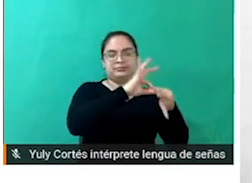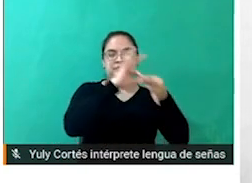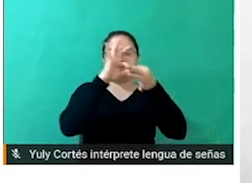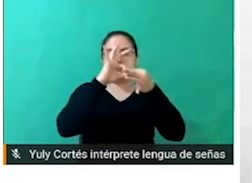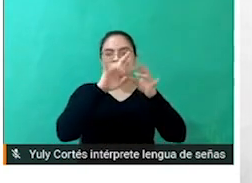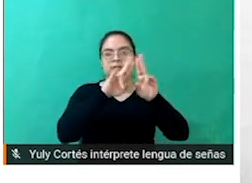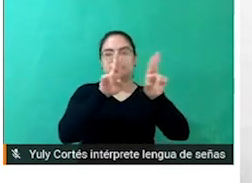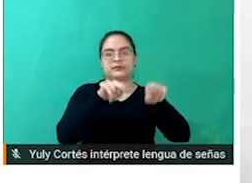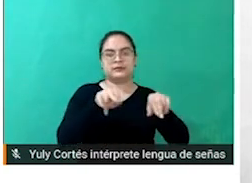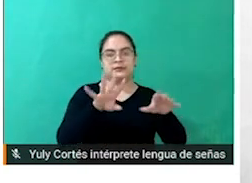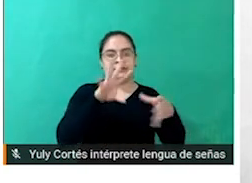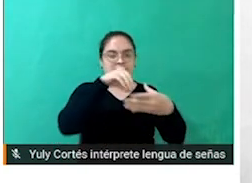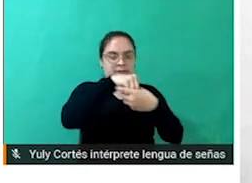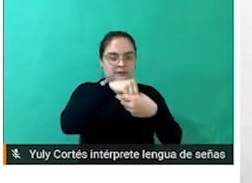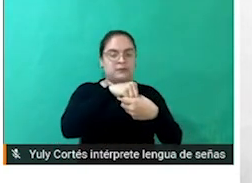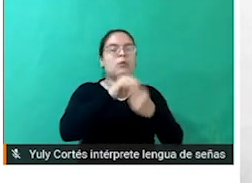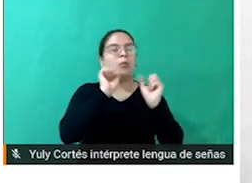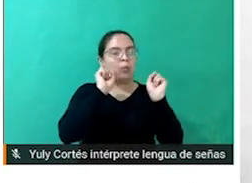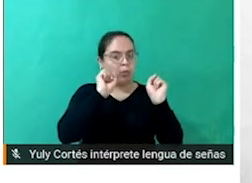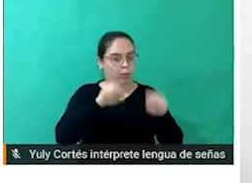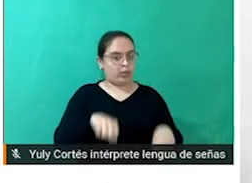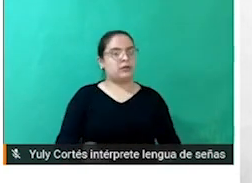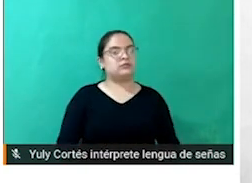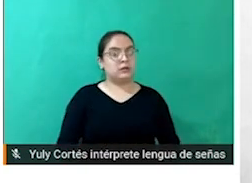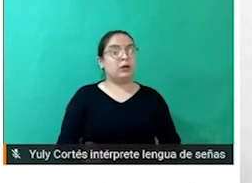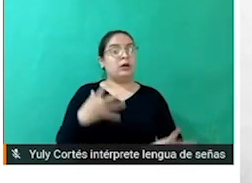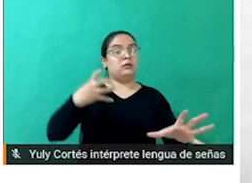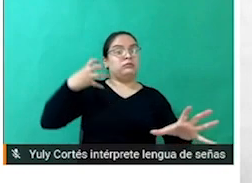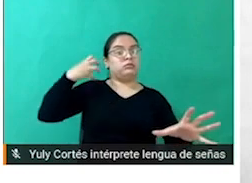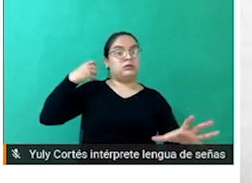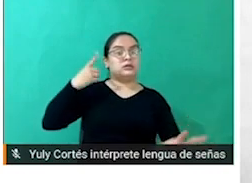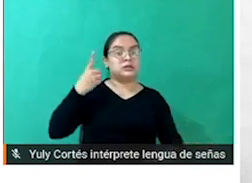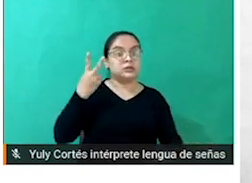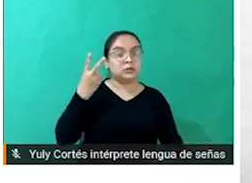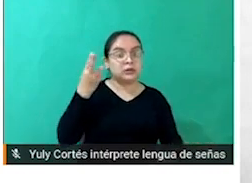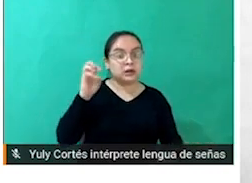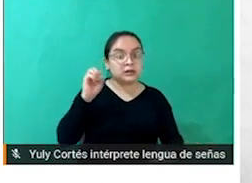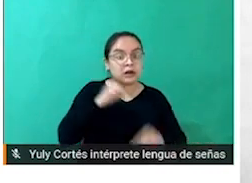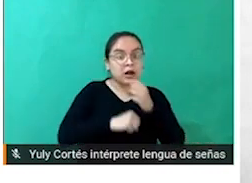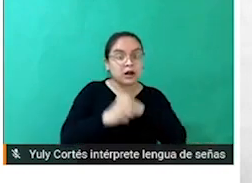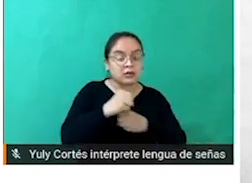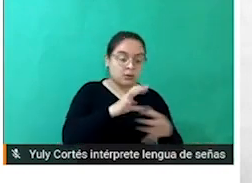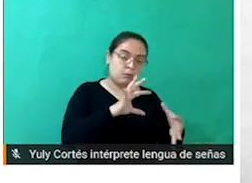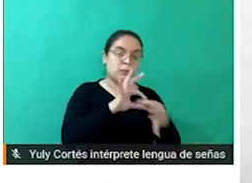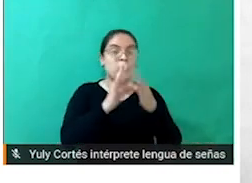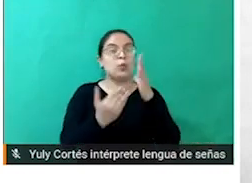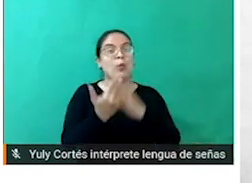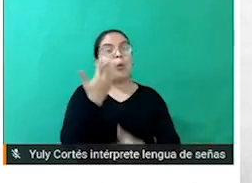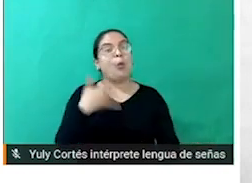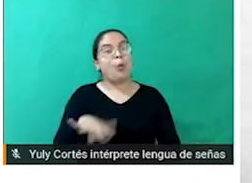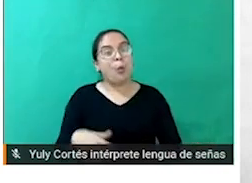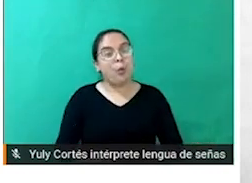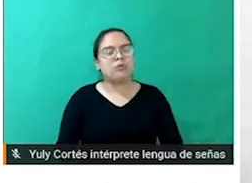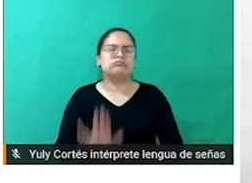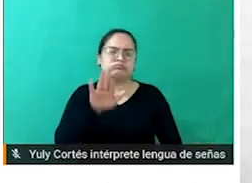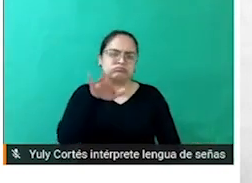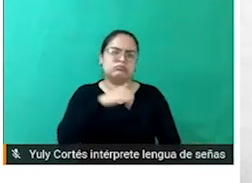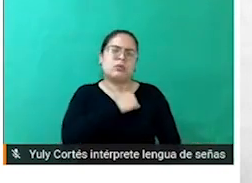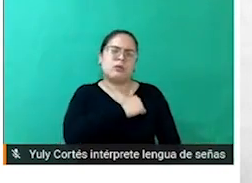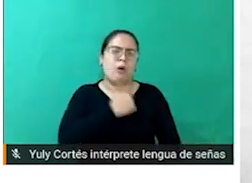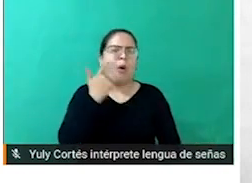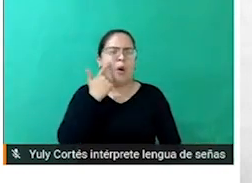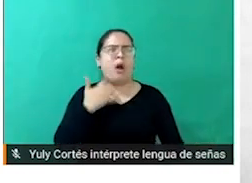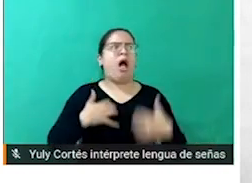Un objeto conectado con una antigüedad mayor de 130 años. Así que, por favor, quítense los